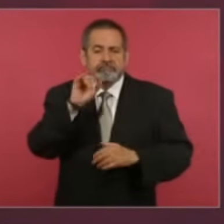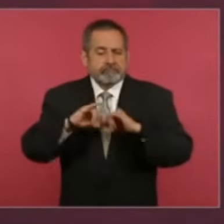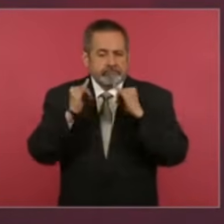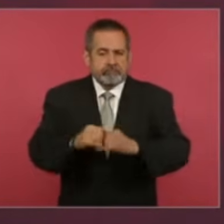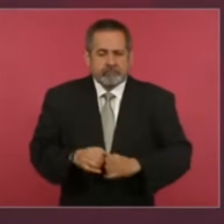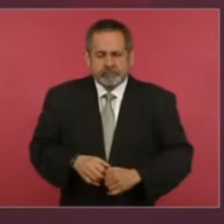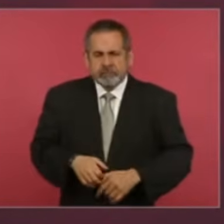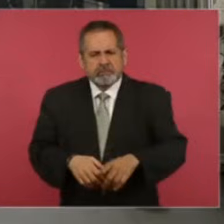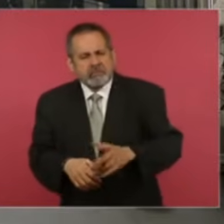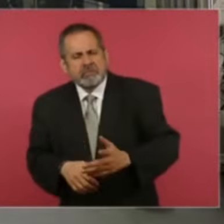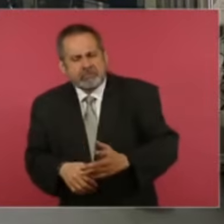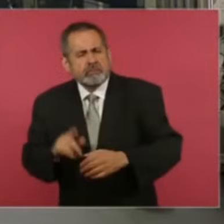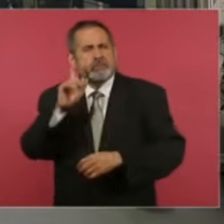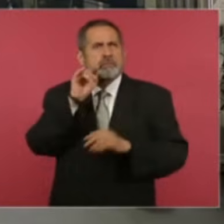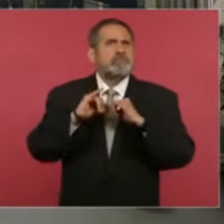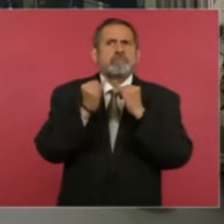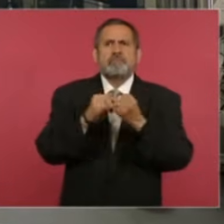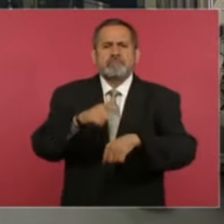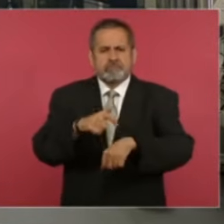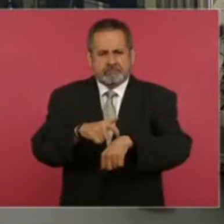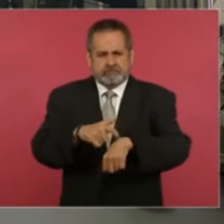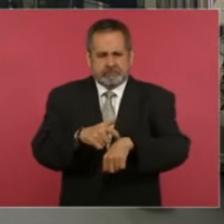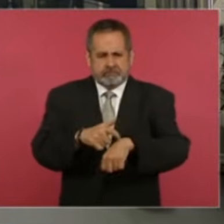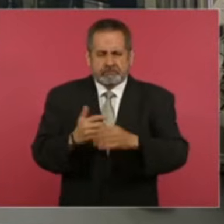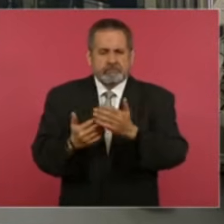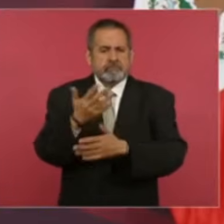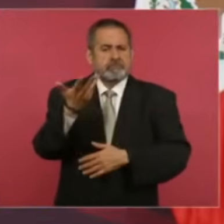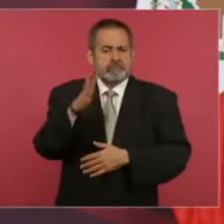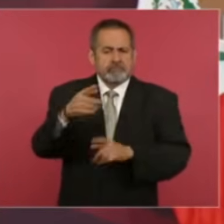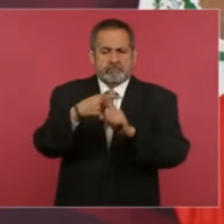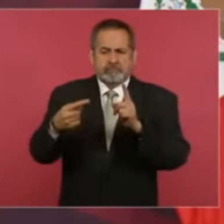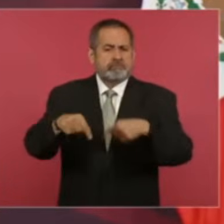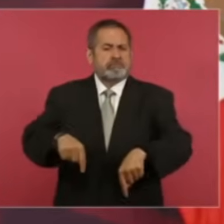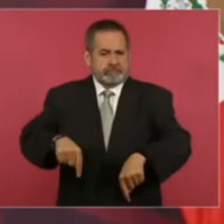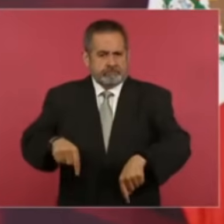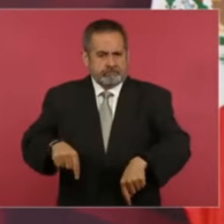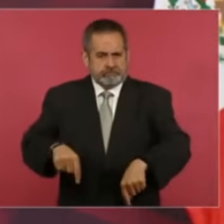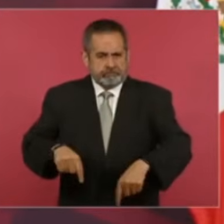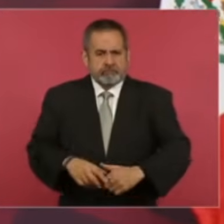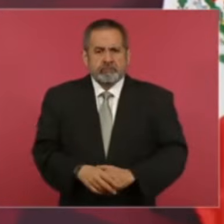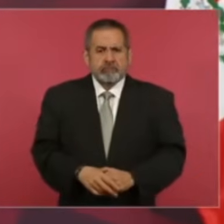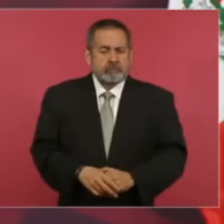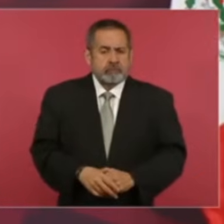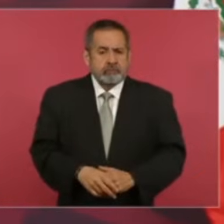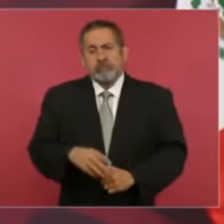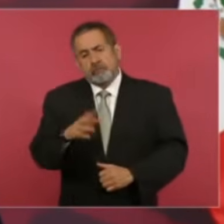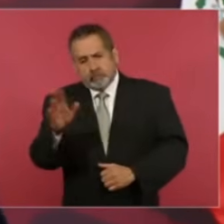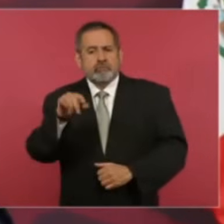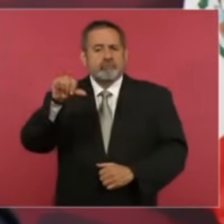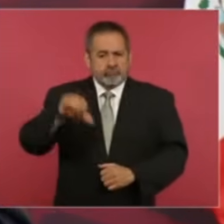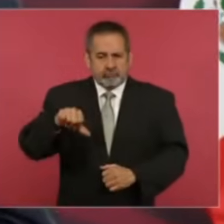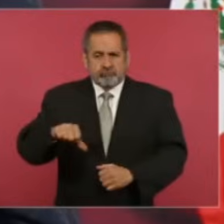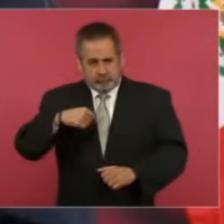La reunión de mañana a las 10:30 aquí. Y hoy voy